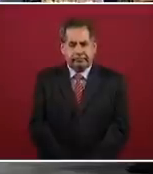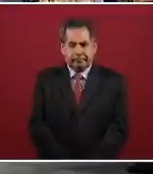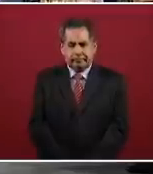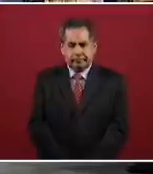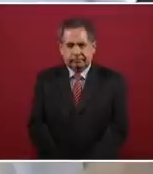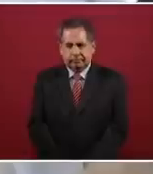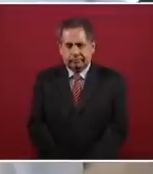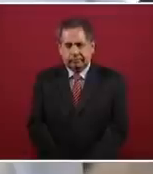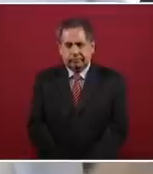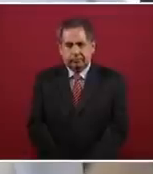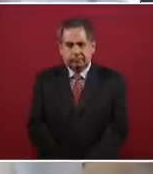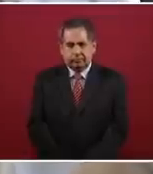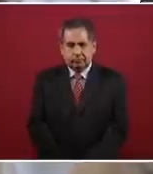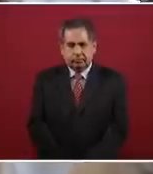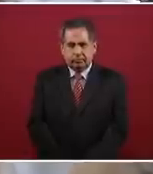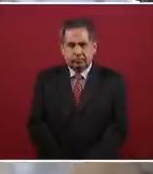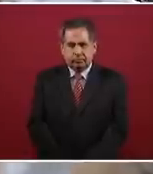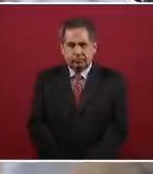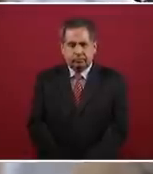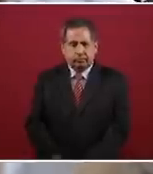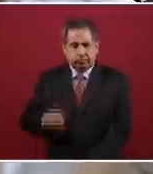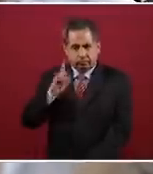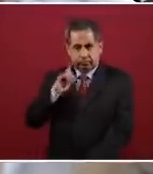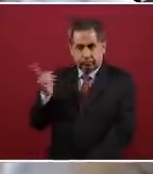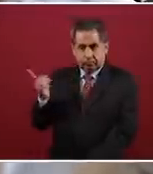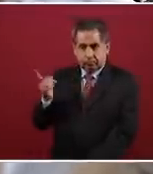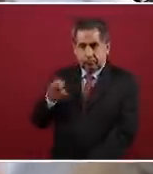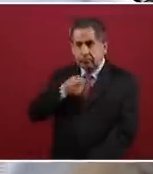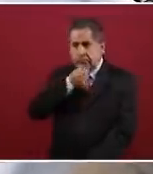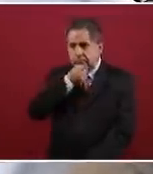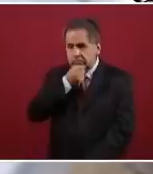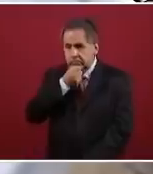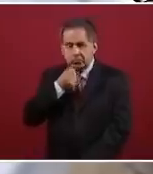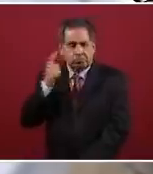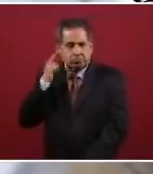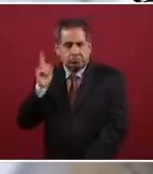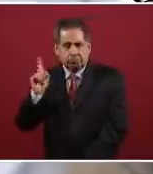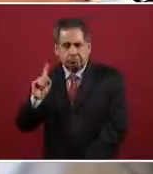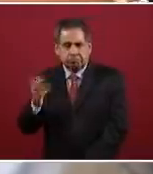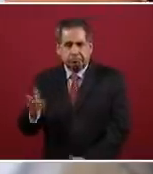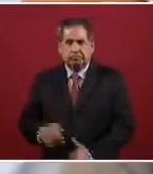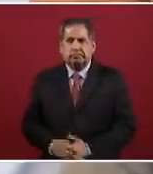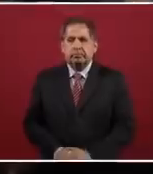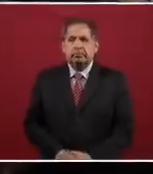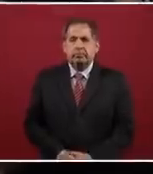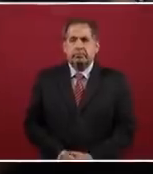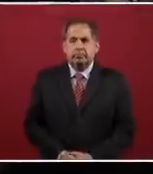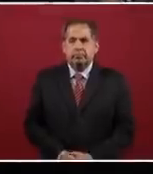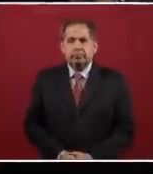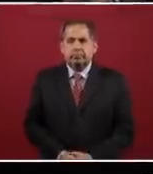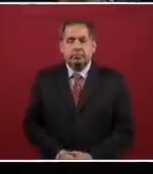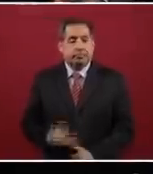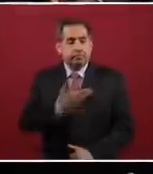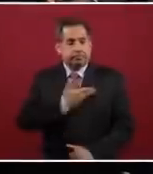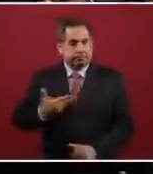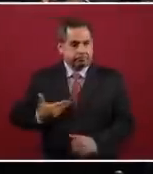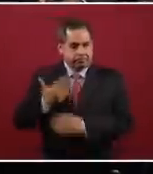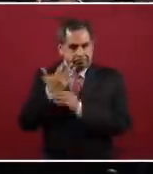las resoluciones después de pues con? No, es que no, no debe de